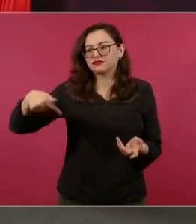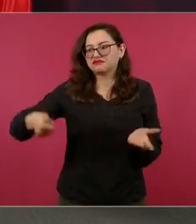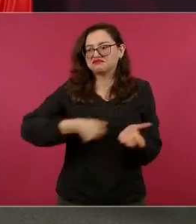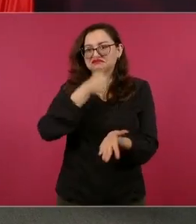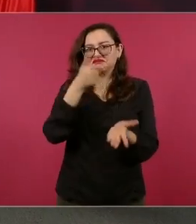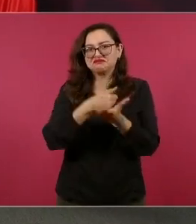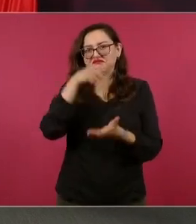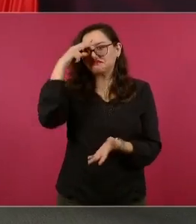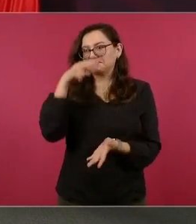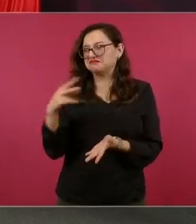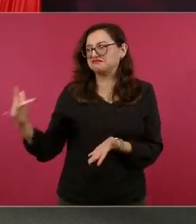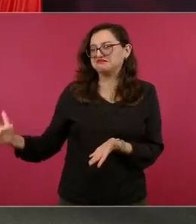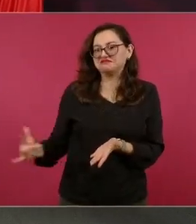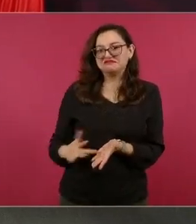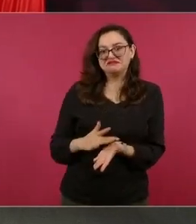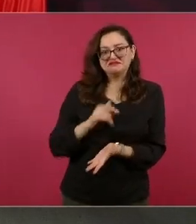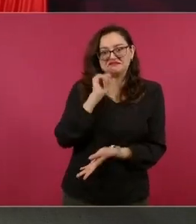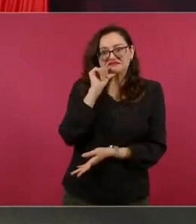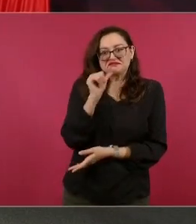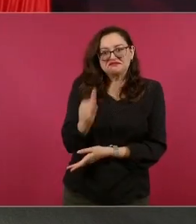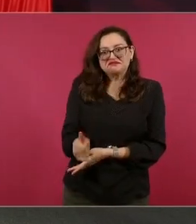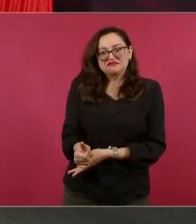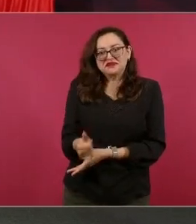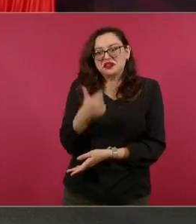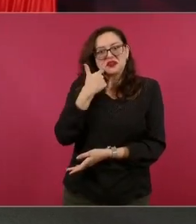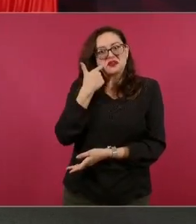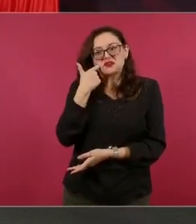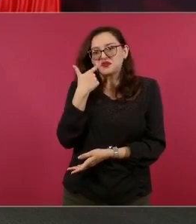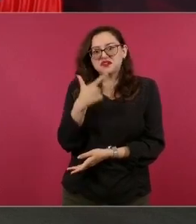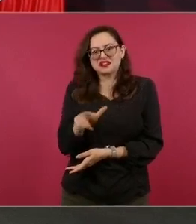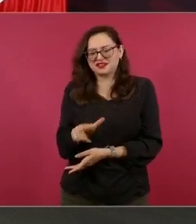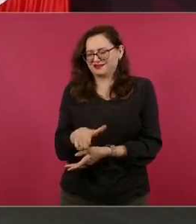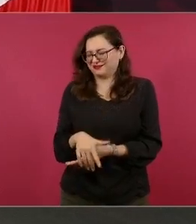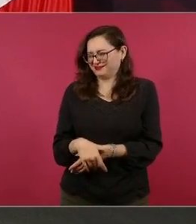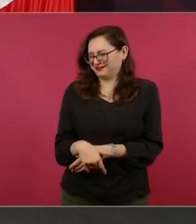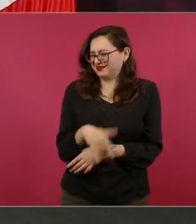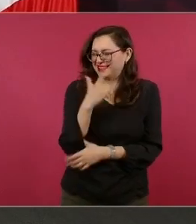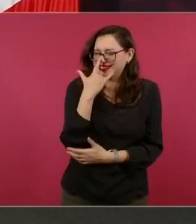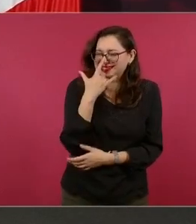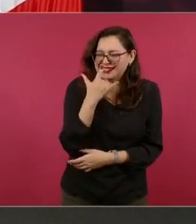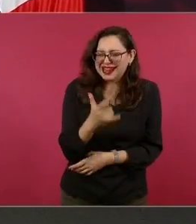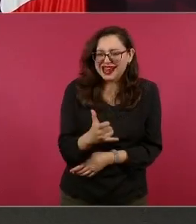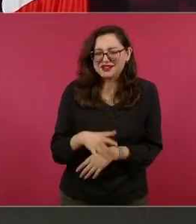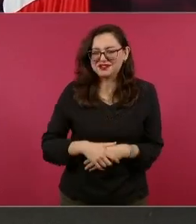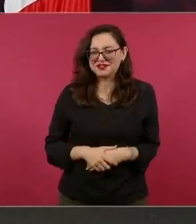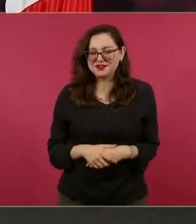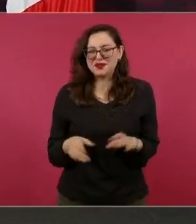bueno, la gente aquí me